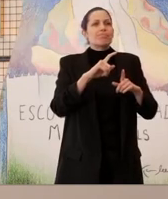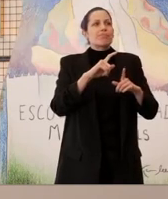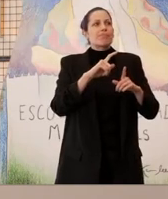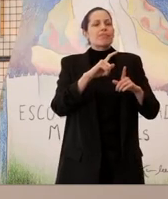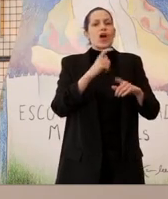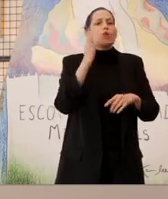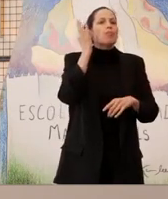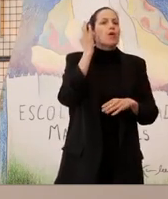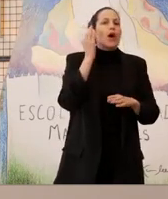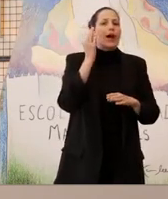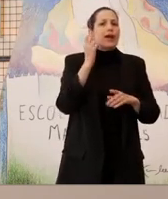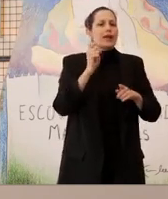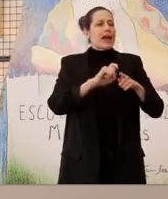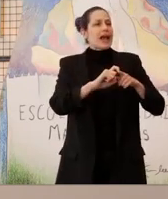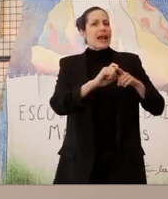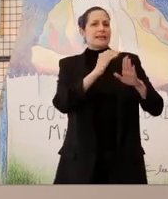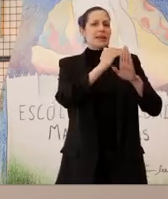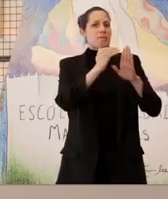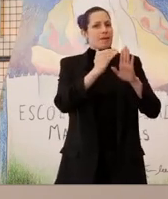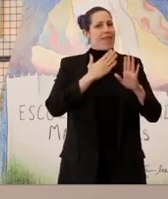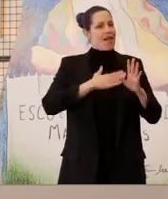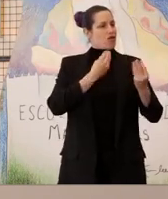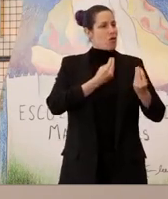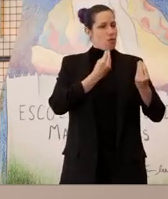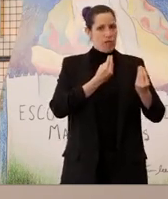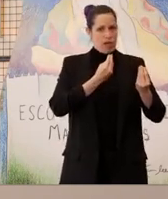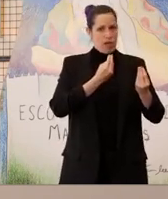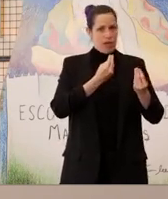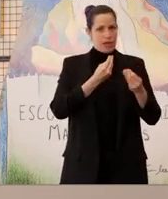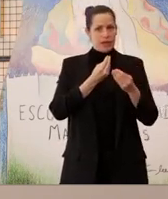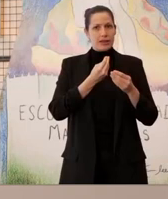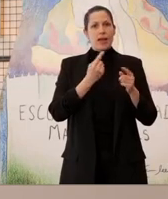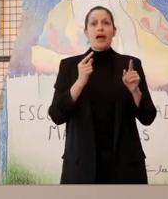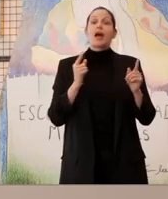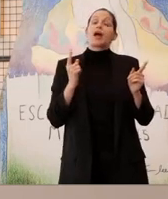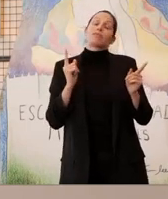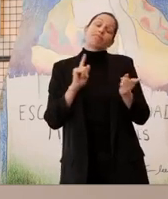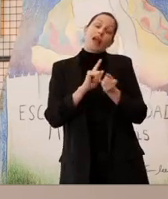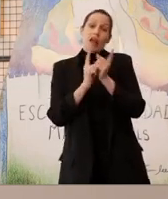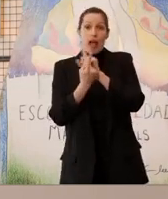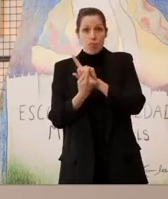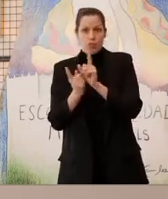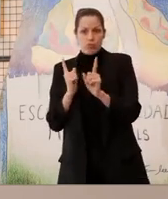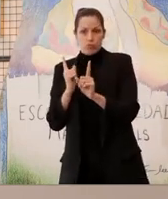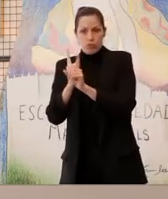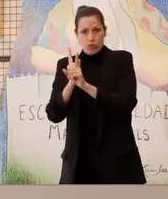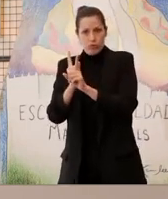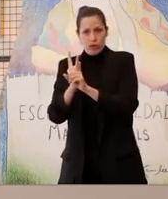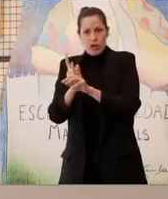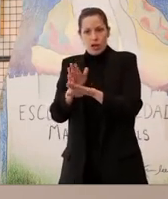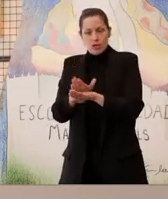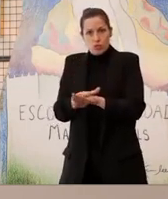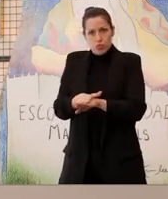clases medias y de clases acomodadas y el suelo y con el subtexto implícito de que quienes pedimos